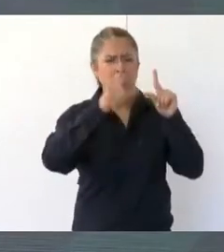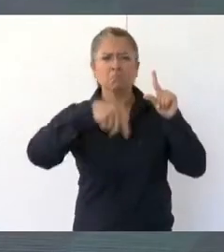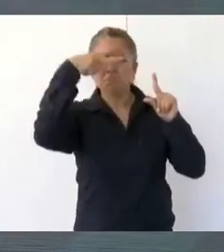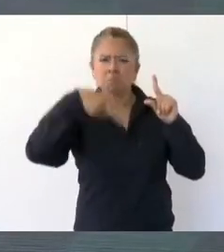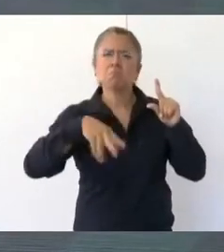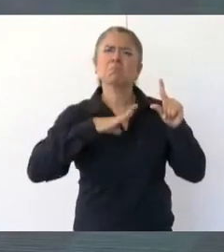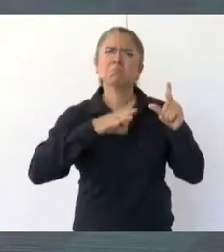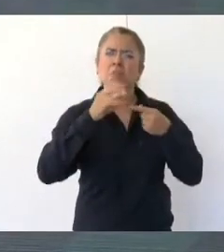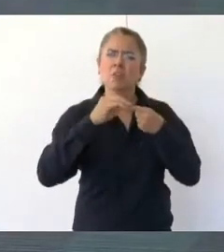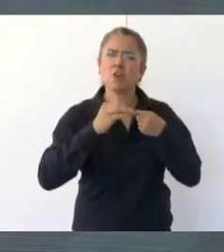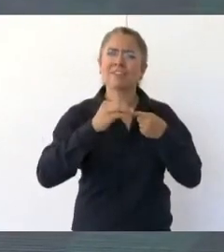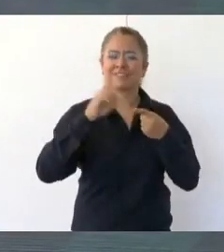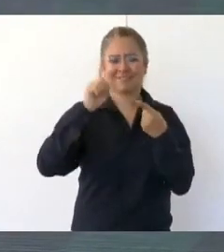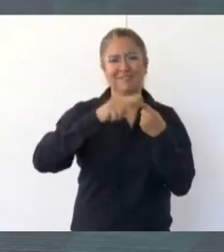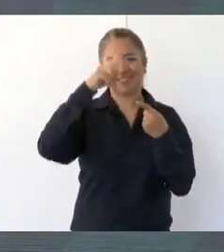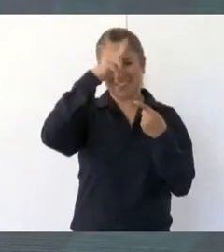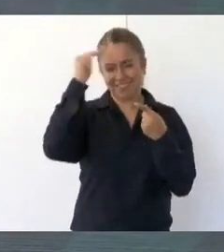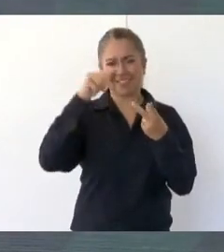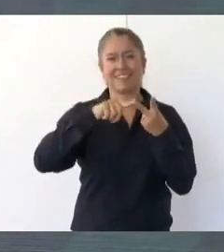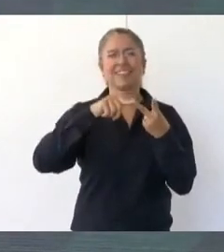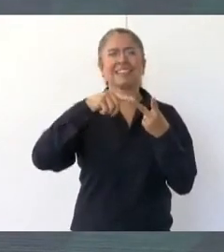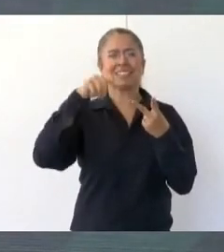Zacatecas, Durango, Sinaloa.